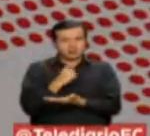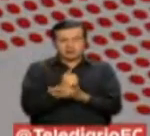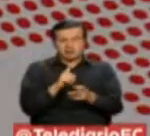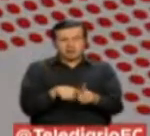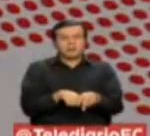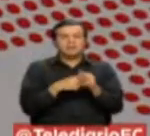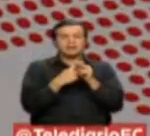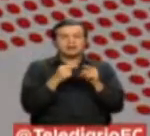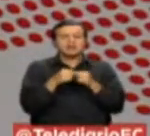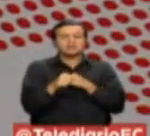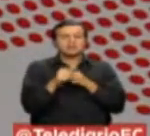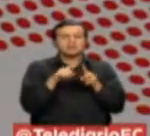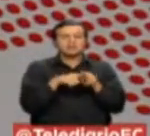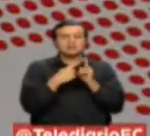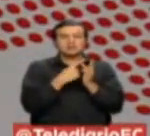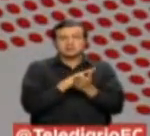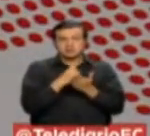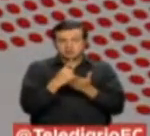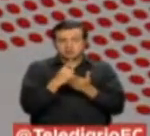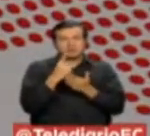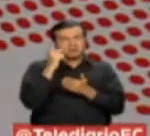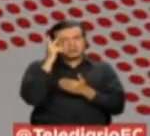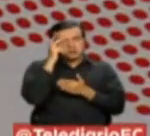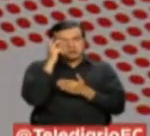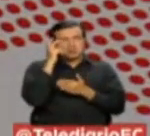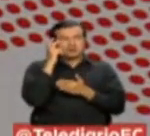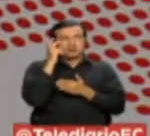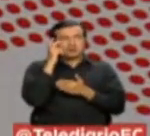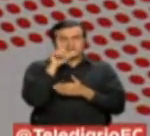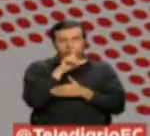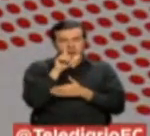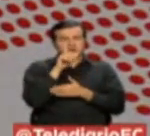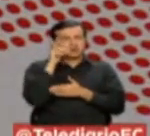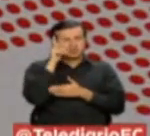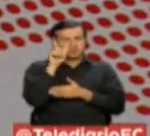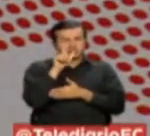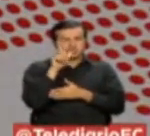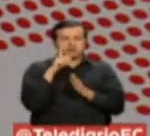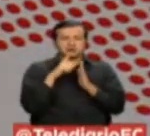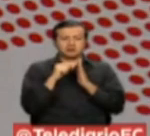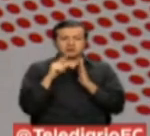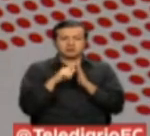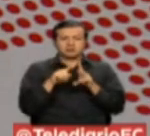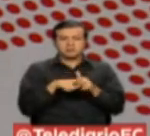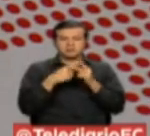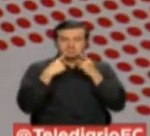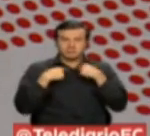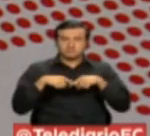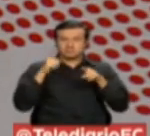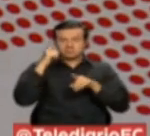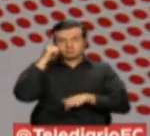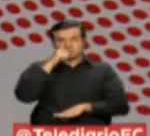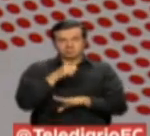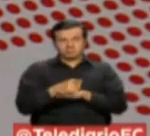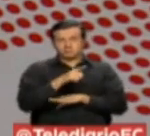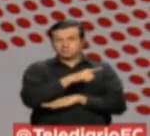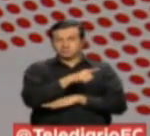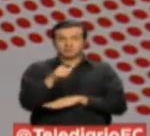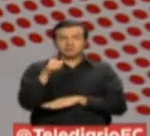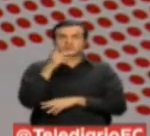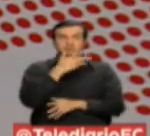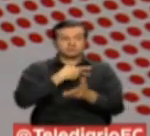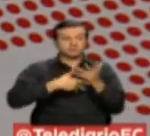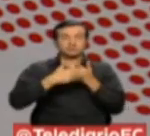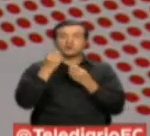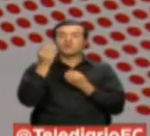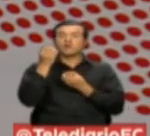comenzar a operar. De hecho, en esta semana, no me equivoco, el día lunes, el Servicio de Rentas Internas expidió una resolución respecto al intercambio